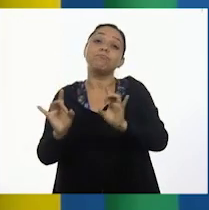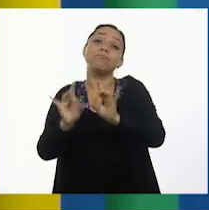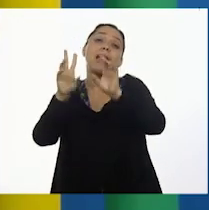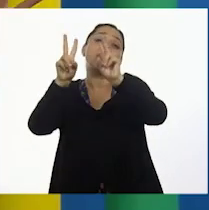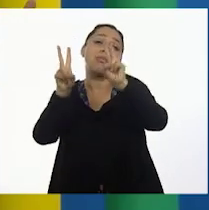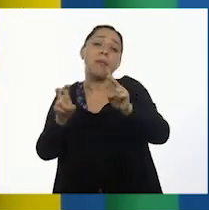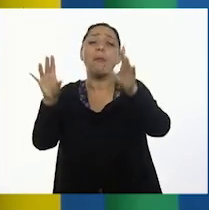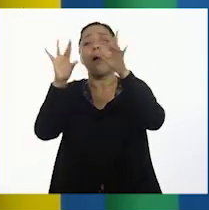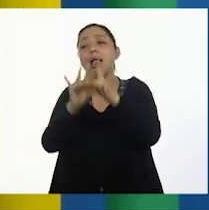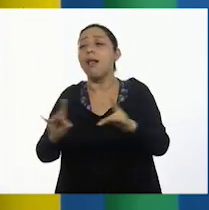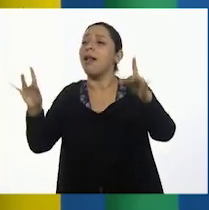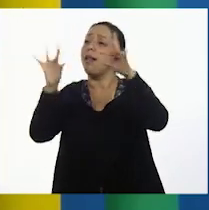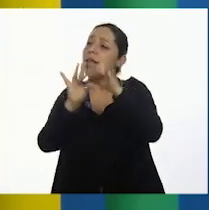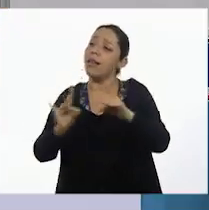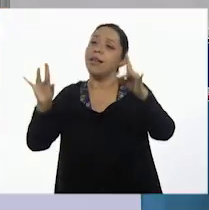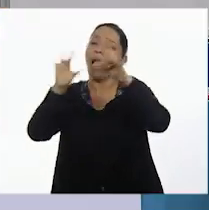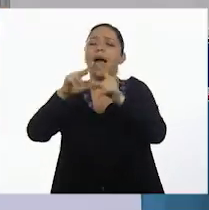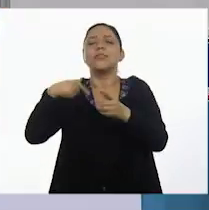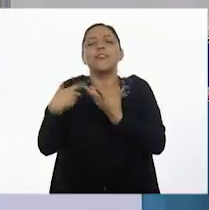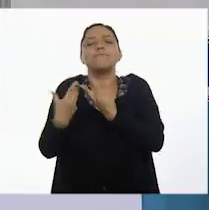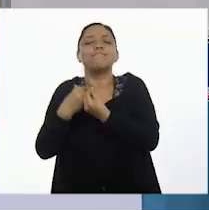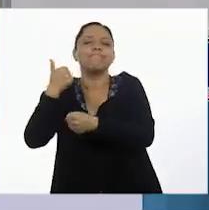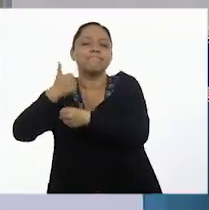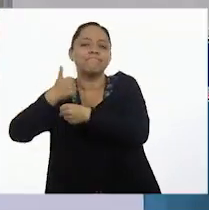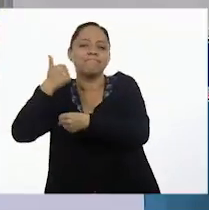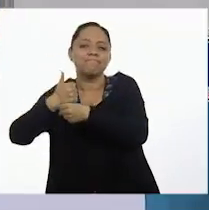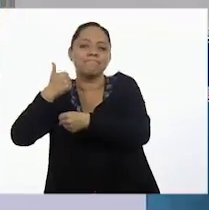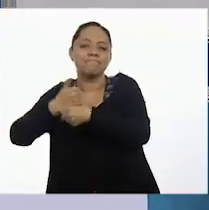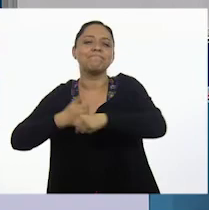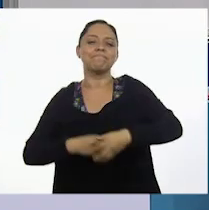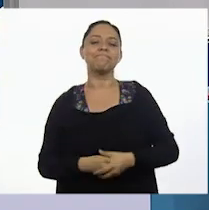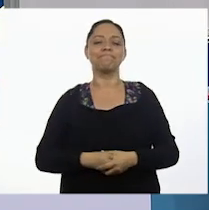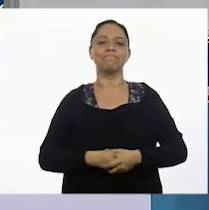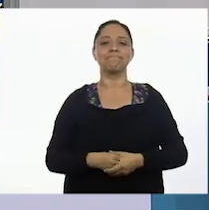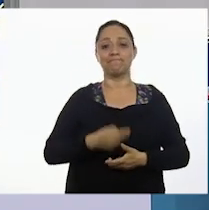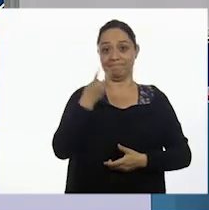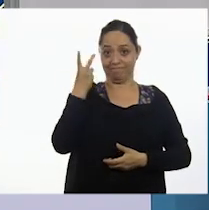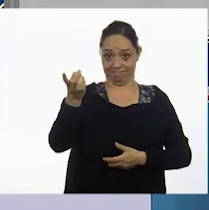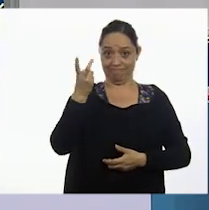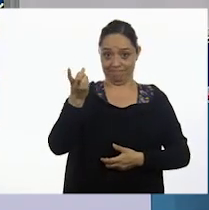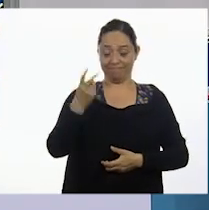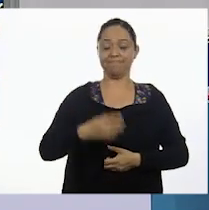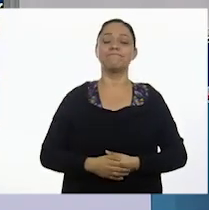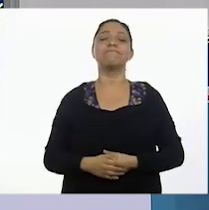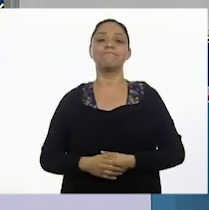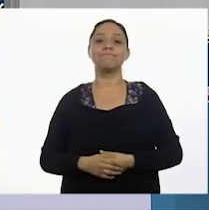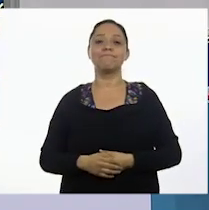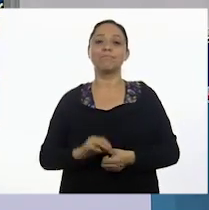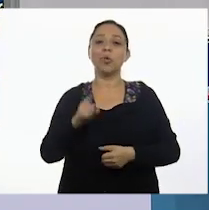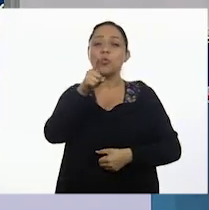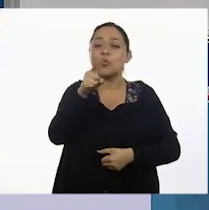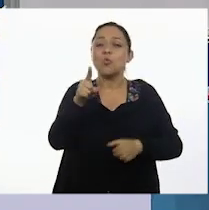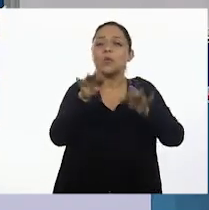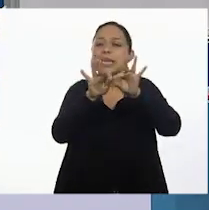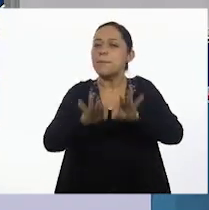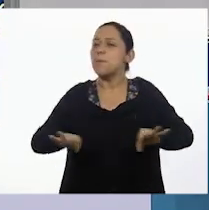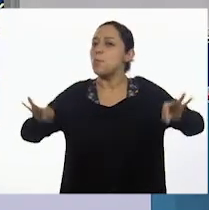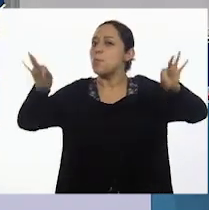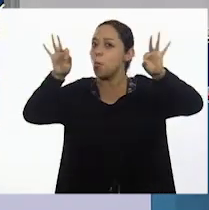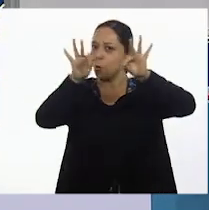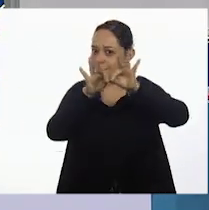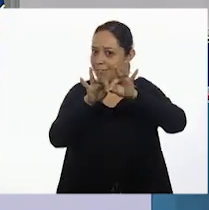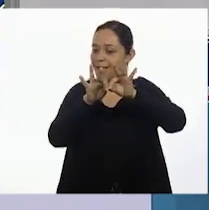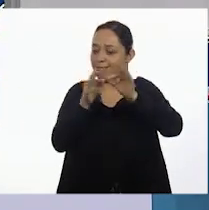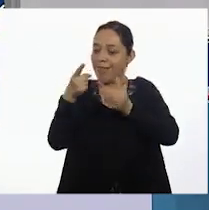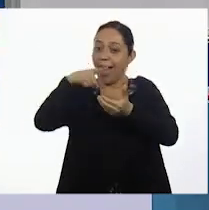la paso tan bien con la nona. Así es, precisamente. Y sin querer, están comentando algo que es un elemento muy importante